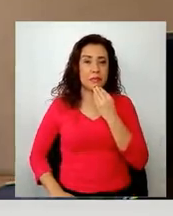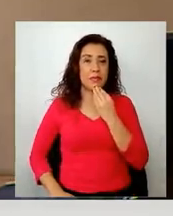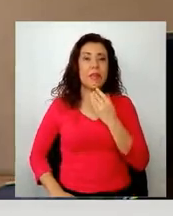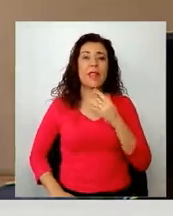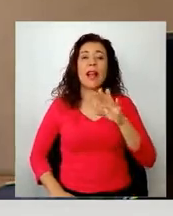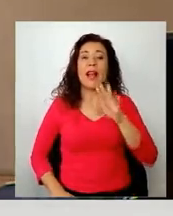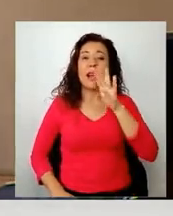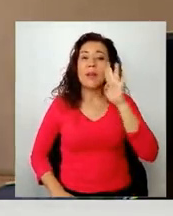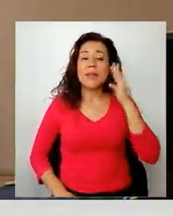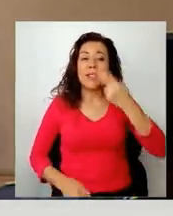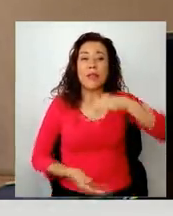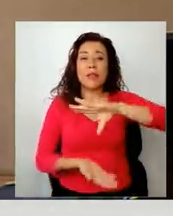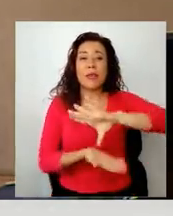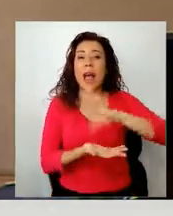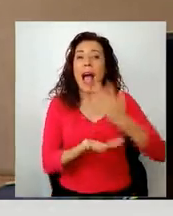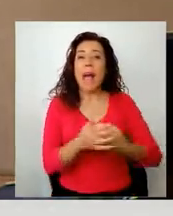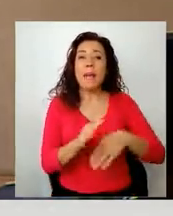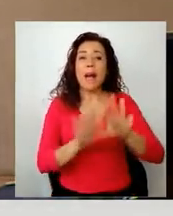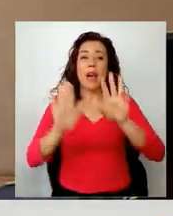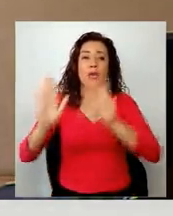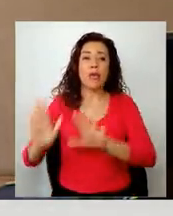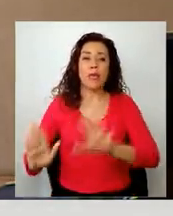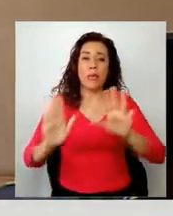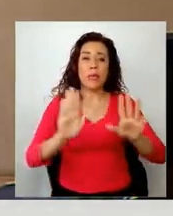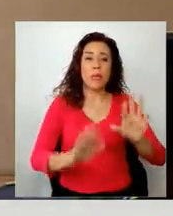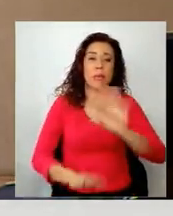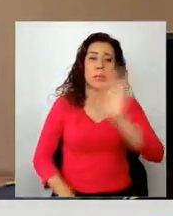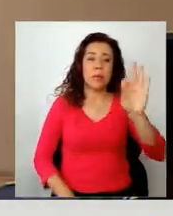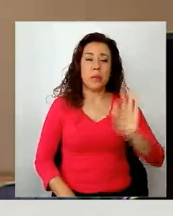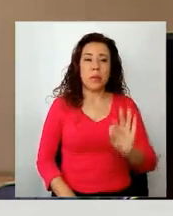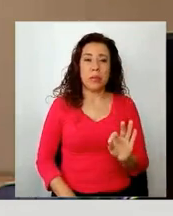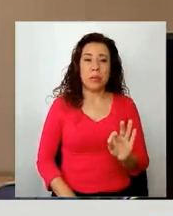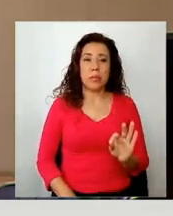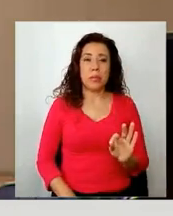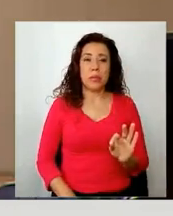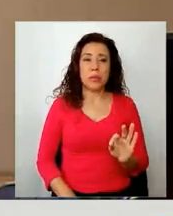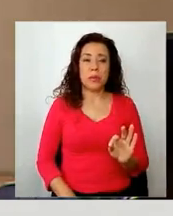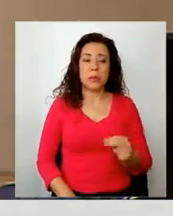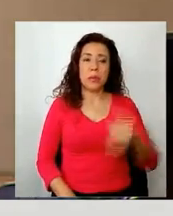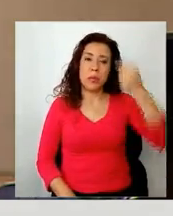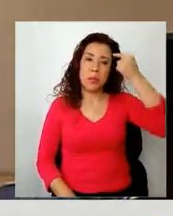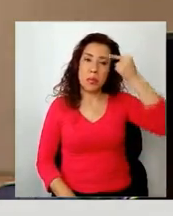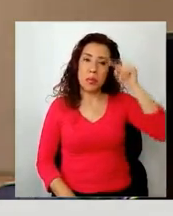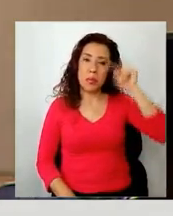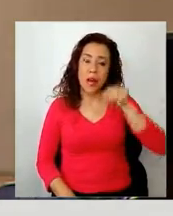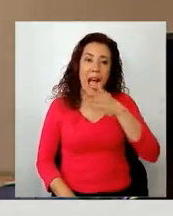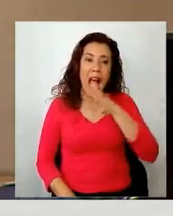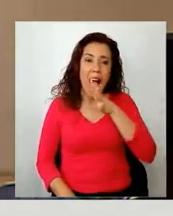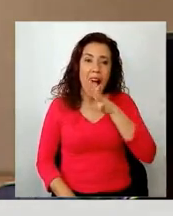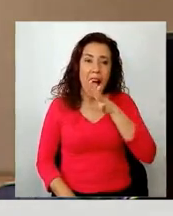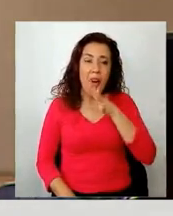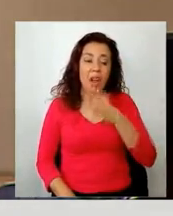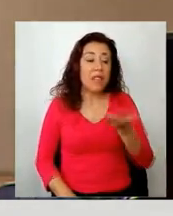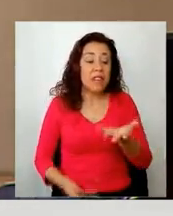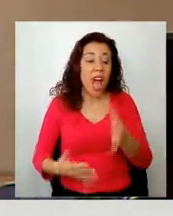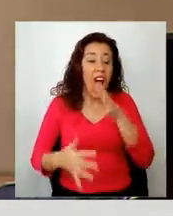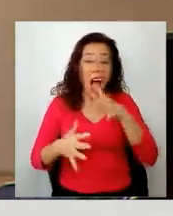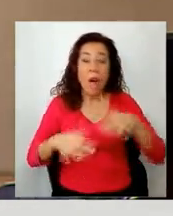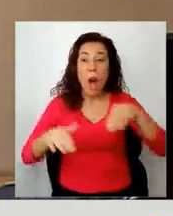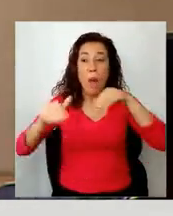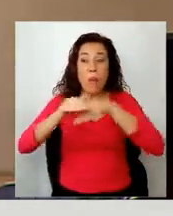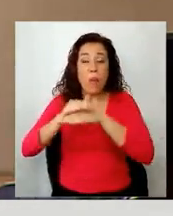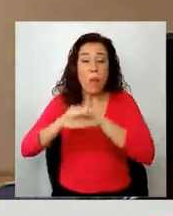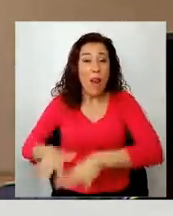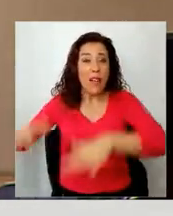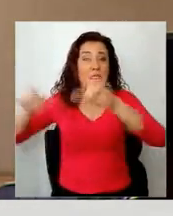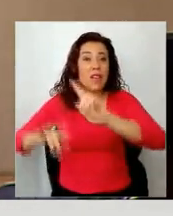país es superior al 99%, sin embargo esa agua se está votando al mar y nosotros